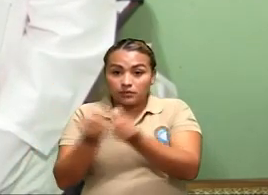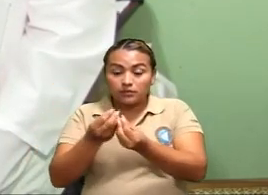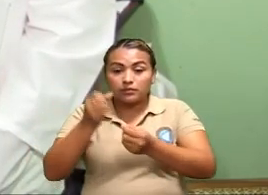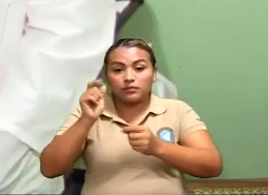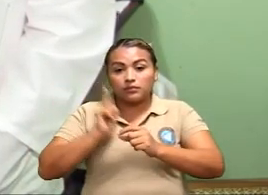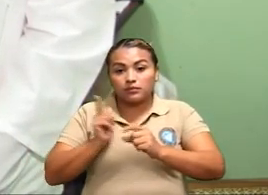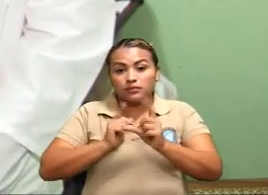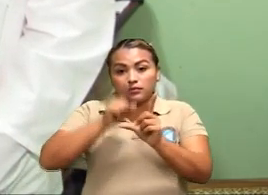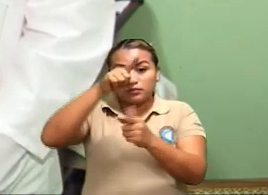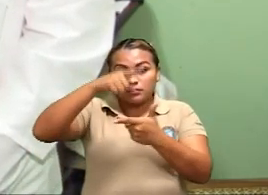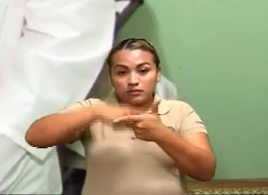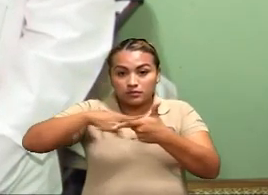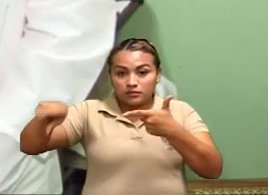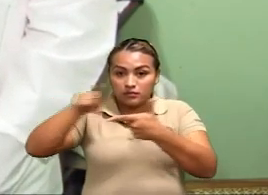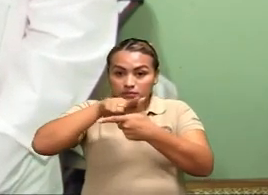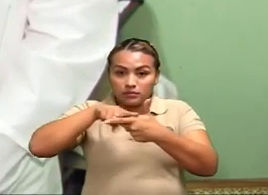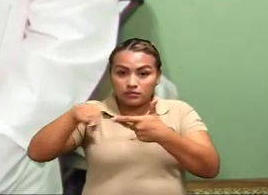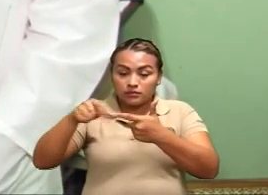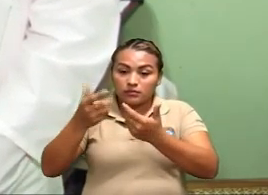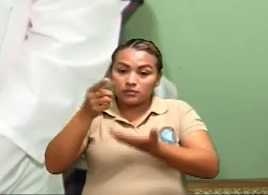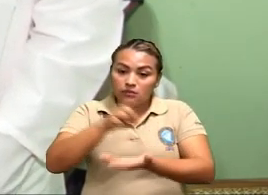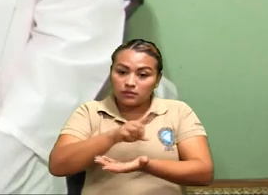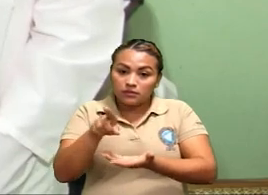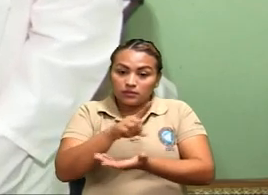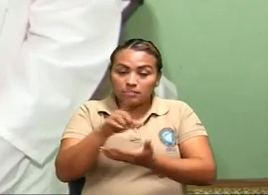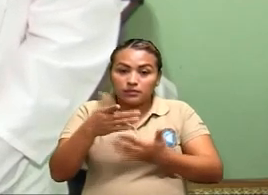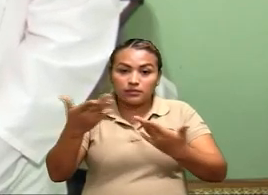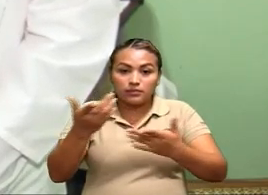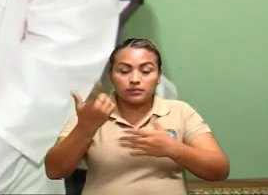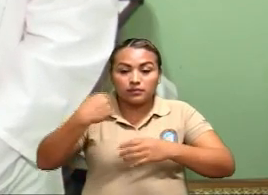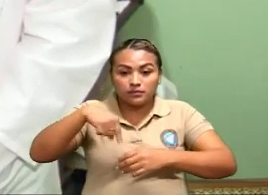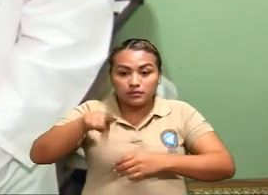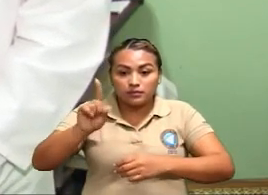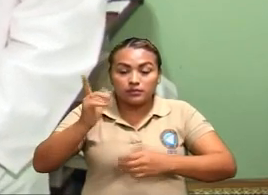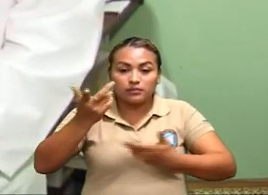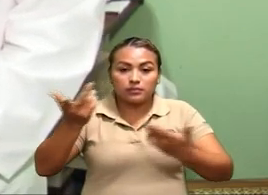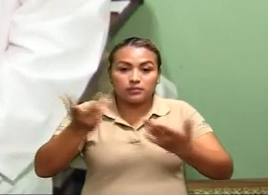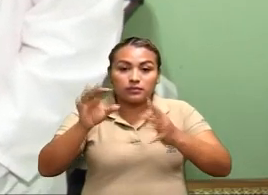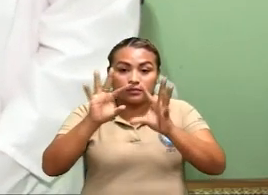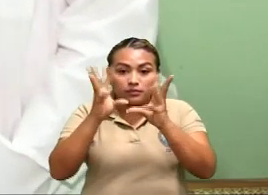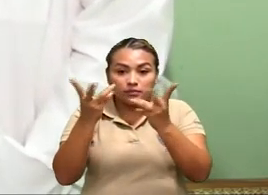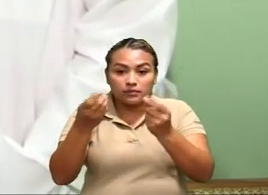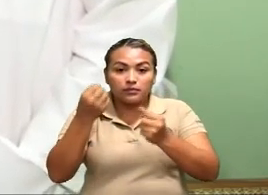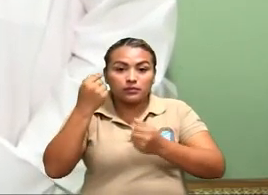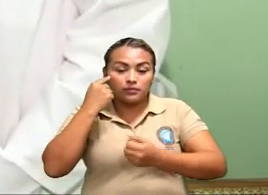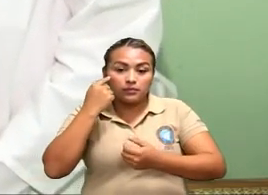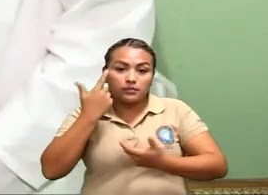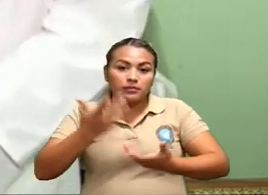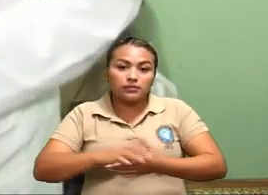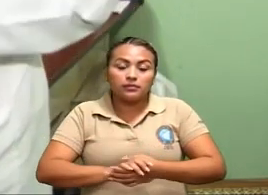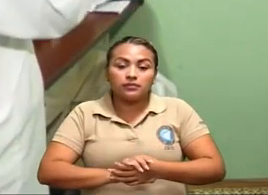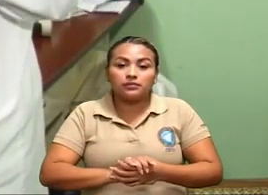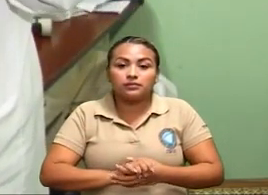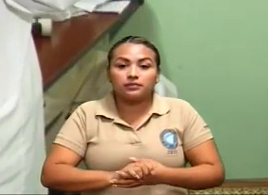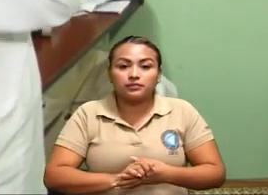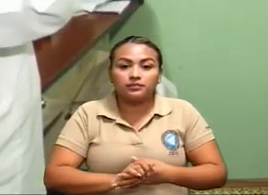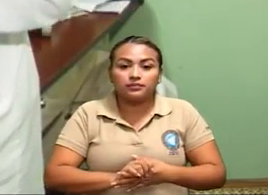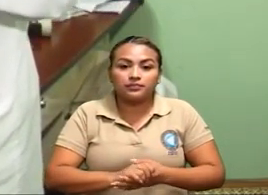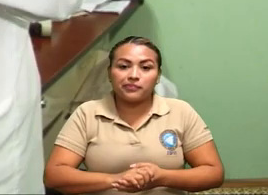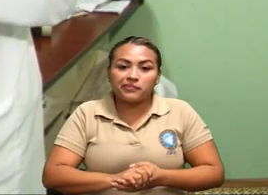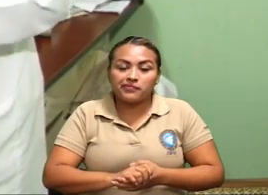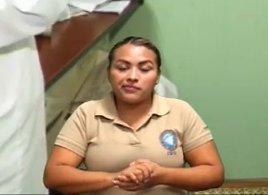dividirlo con el peso. Es decir, tiene que ir a pesarse para hacer esa fórmula. Y es